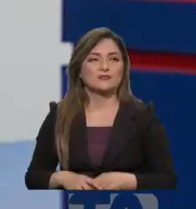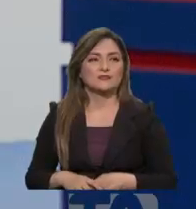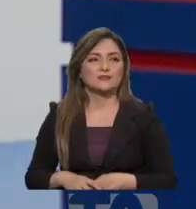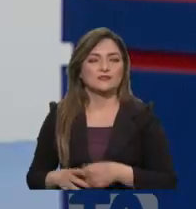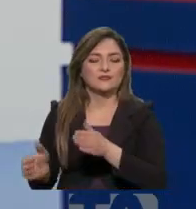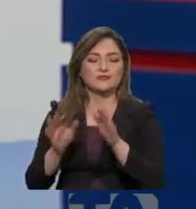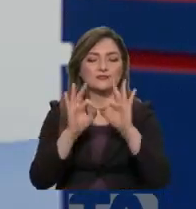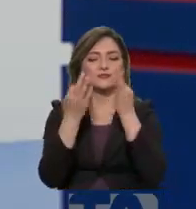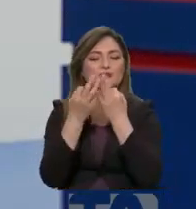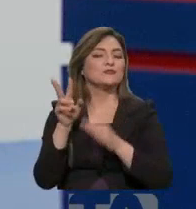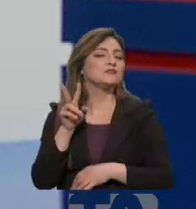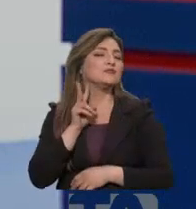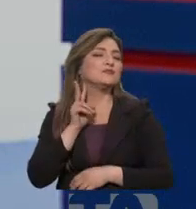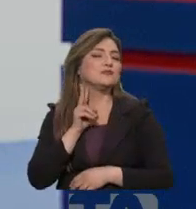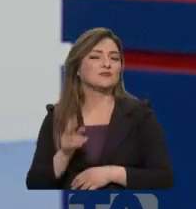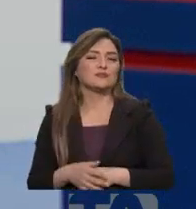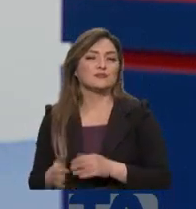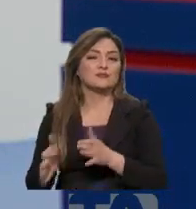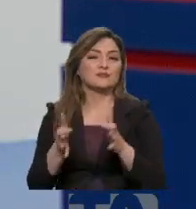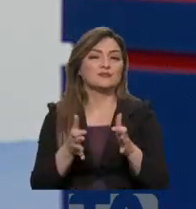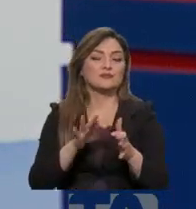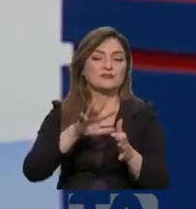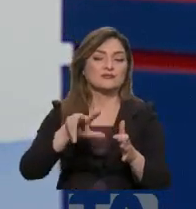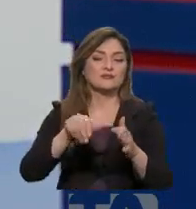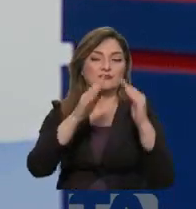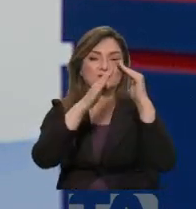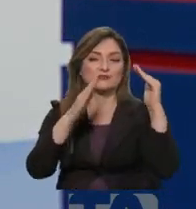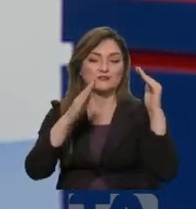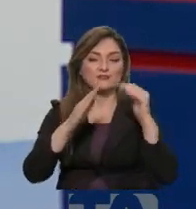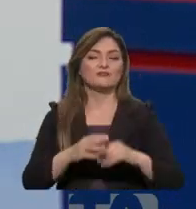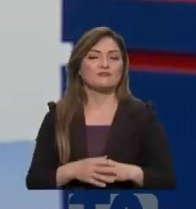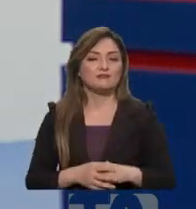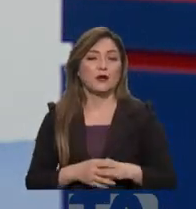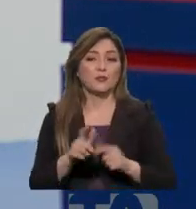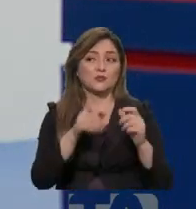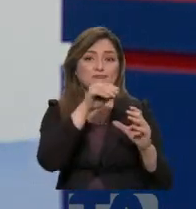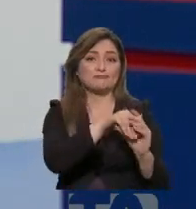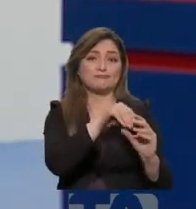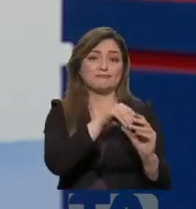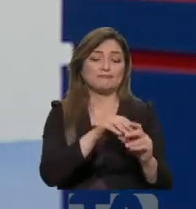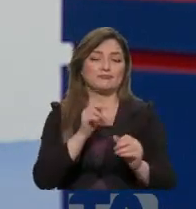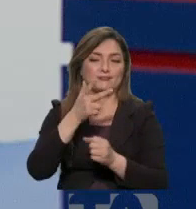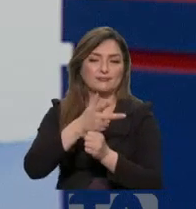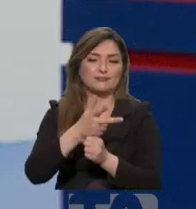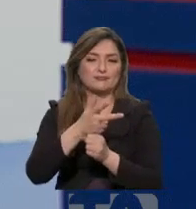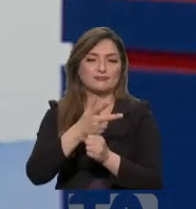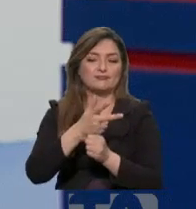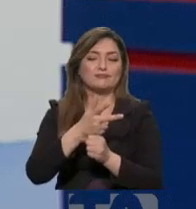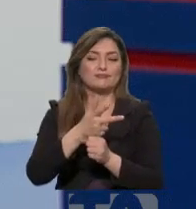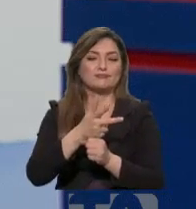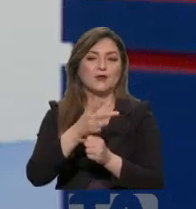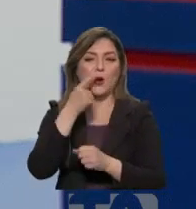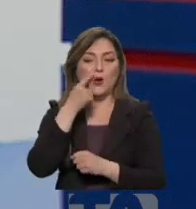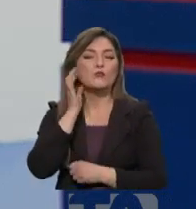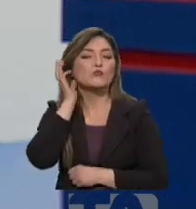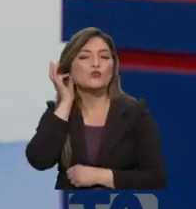Una familia fue víctima de un intento de robo a su vivienda cuando sus integrantes estaban en casa. Cámaras de seguridad registraron cómo una